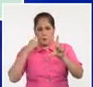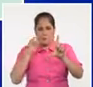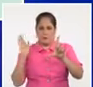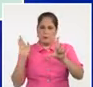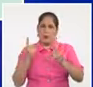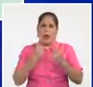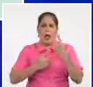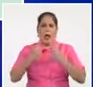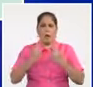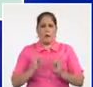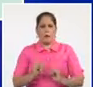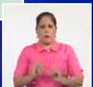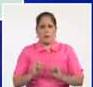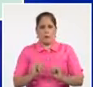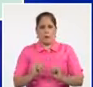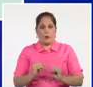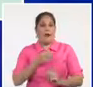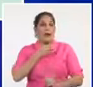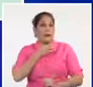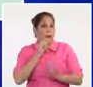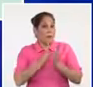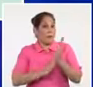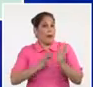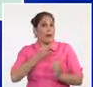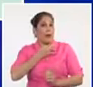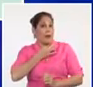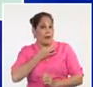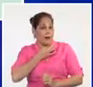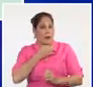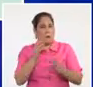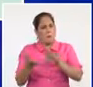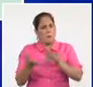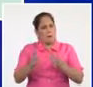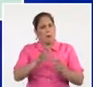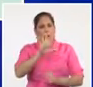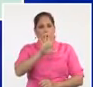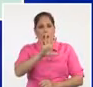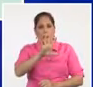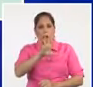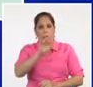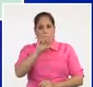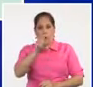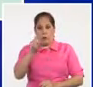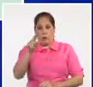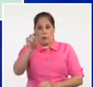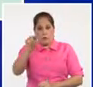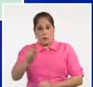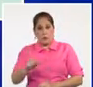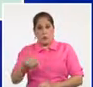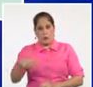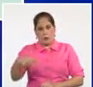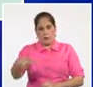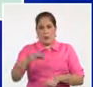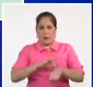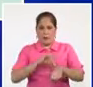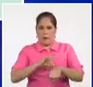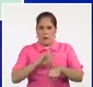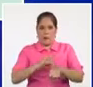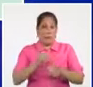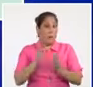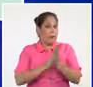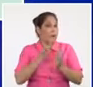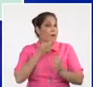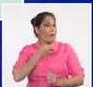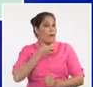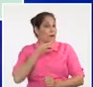Alguna cifra: en enero se promedió en Cuba 511 pacientes por día. En febrero subió